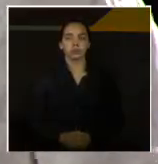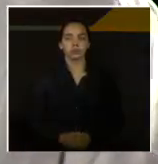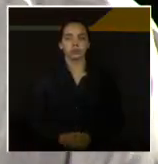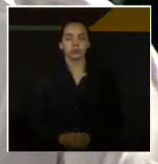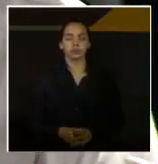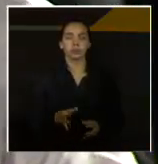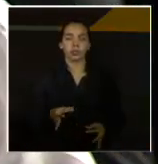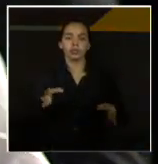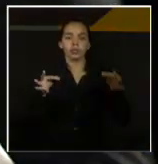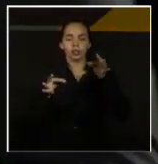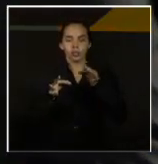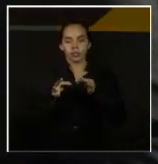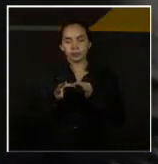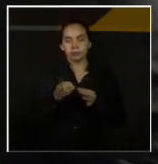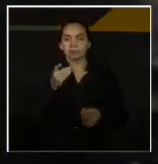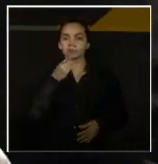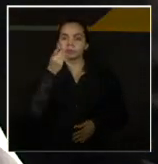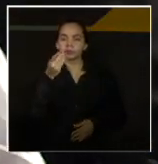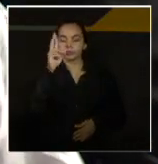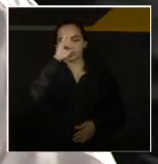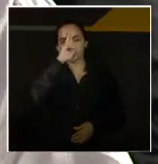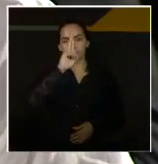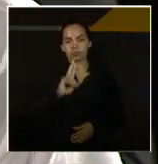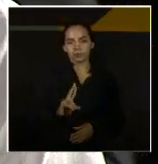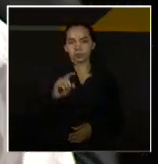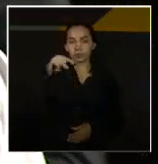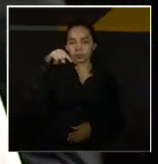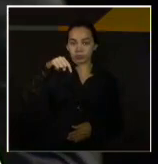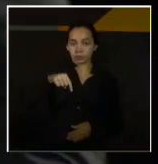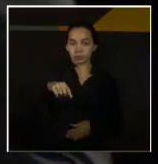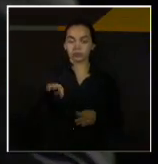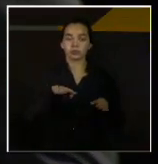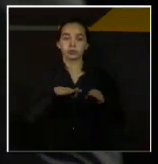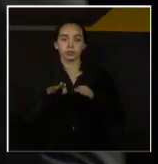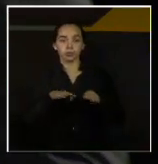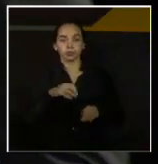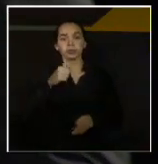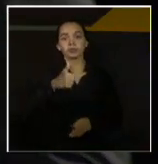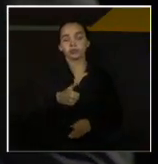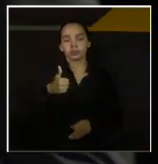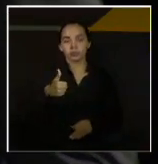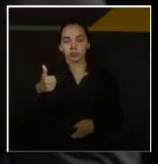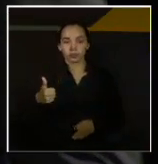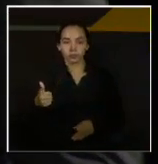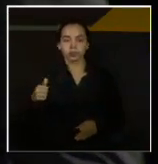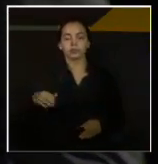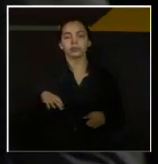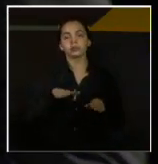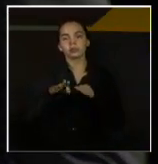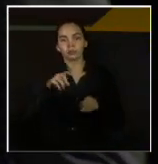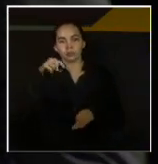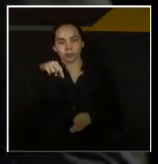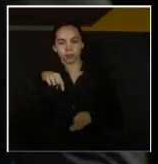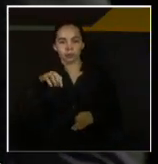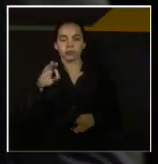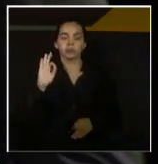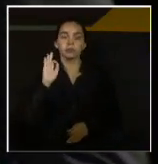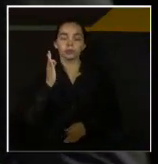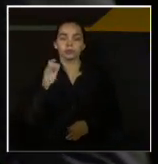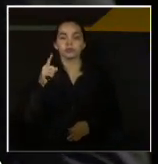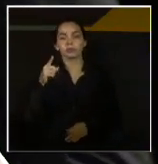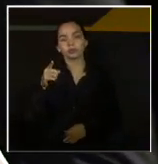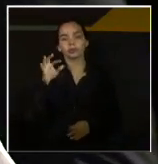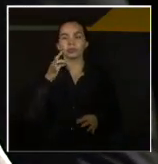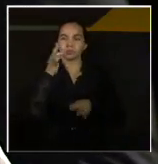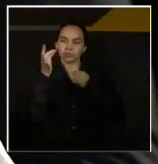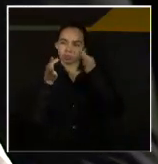Principalmente nos referimos a respetar el servicio civil de carrera para todos los empleados de la Fiscalía. Una